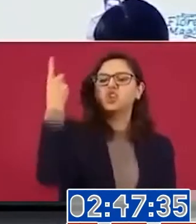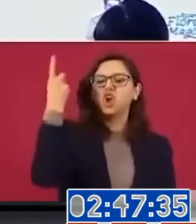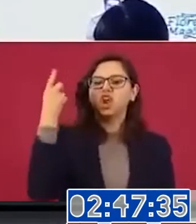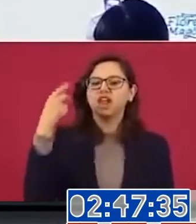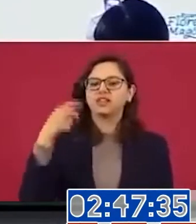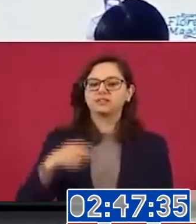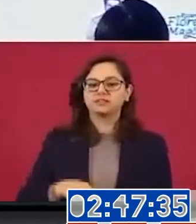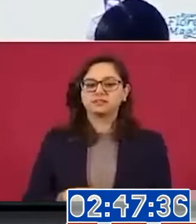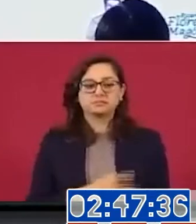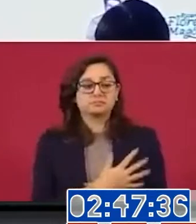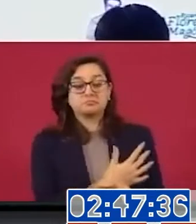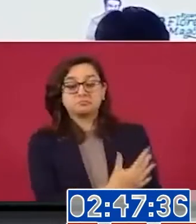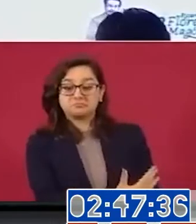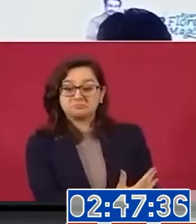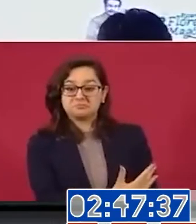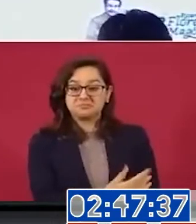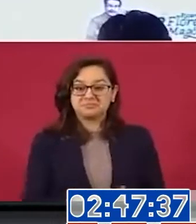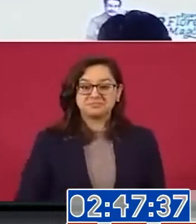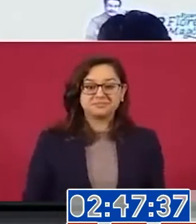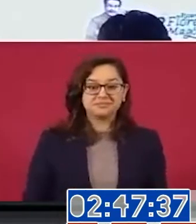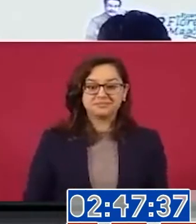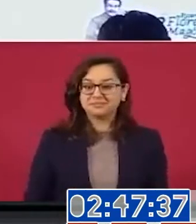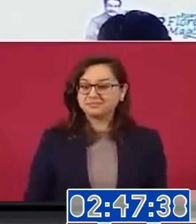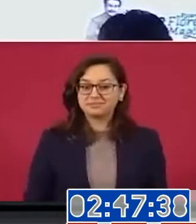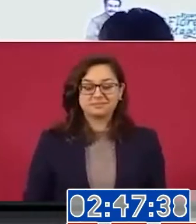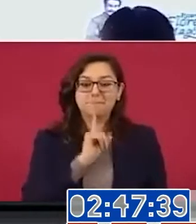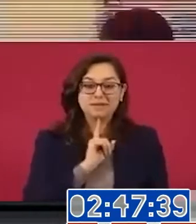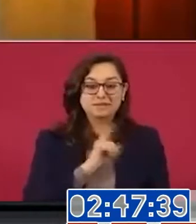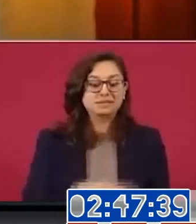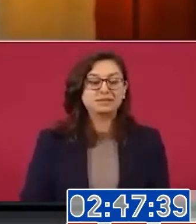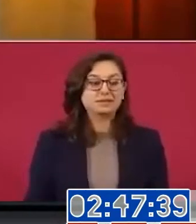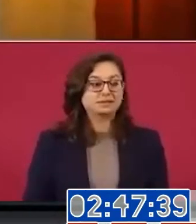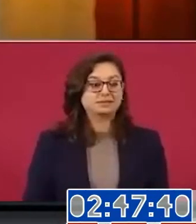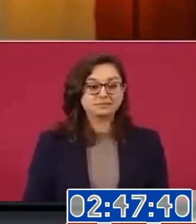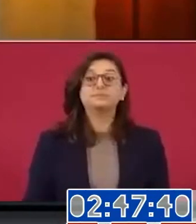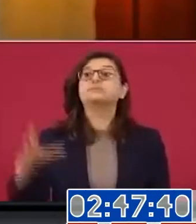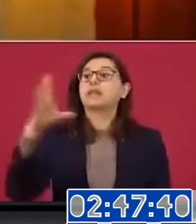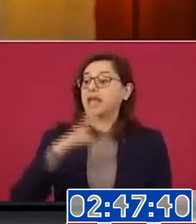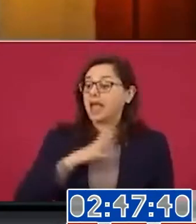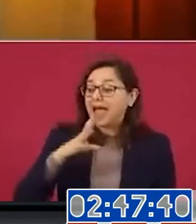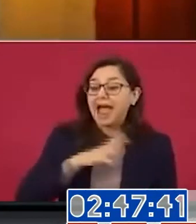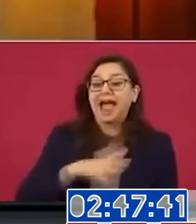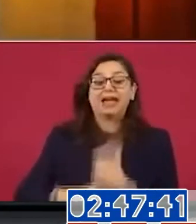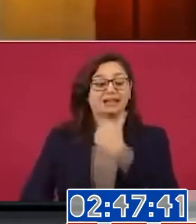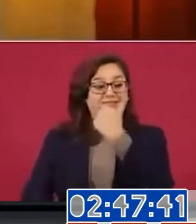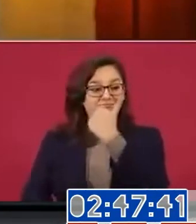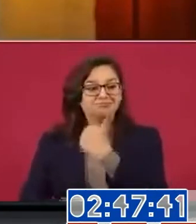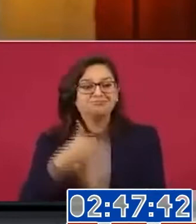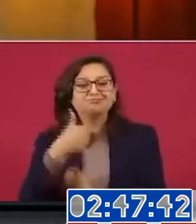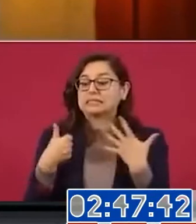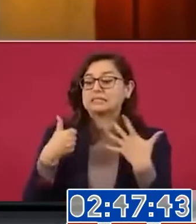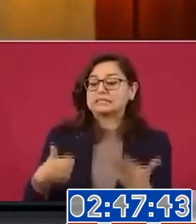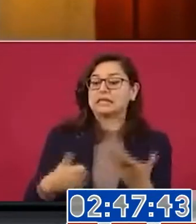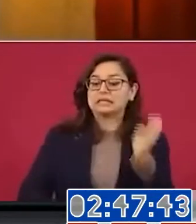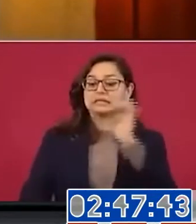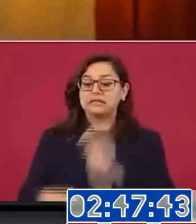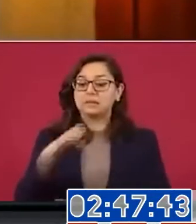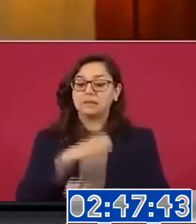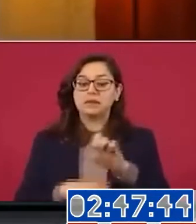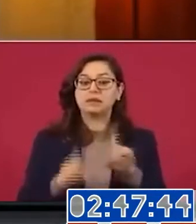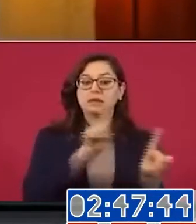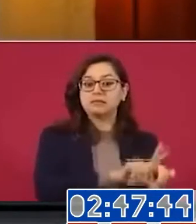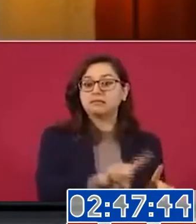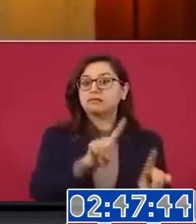hijo del presidente de México o que su esposa, aún más grave, la esposa del hijo del presidente, que se dedica a hacer